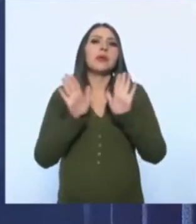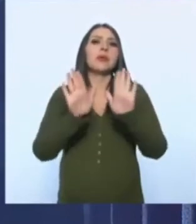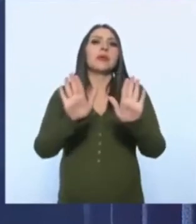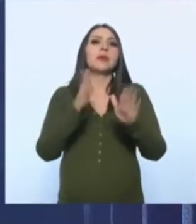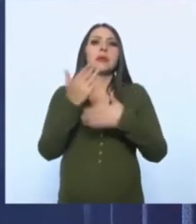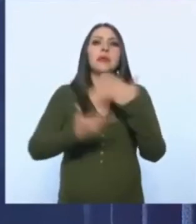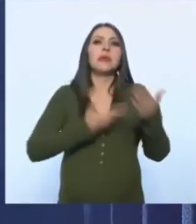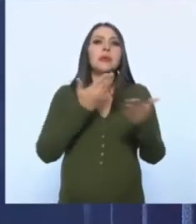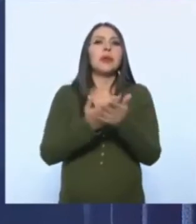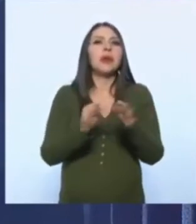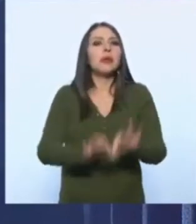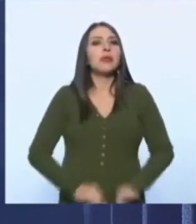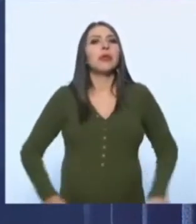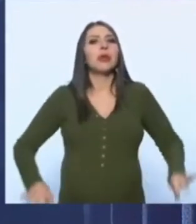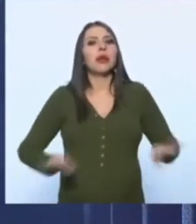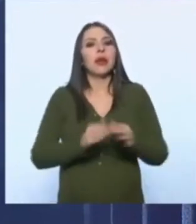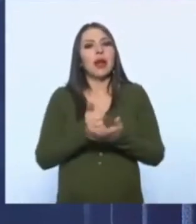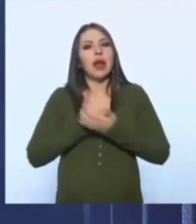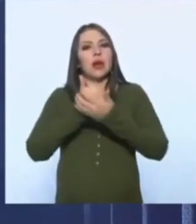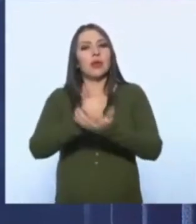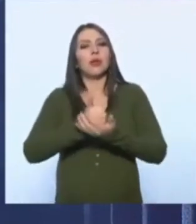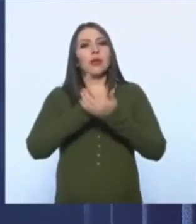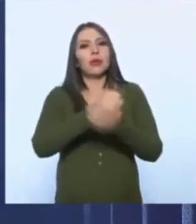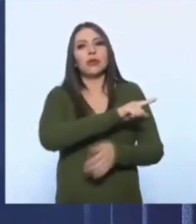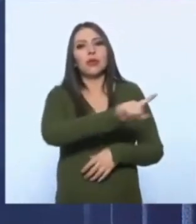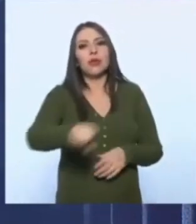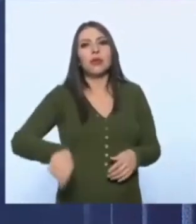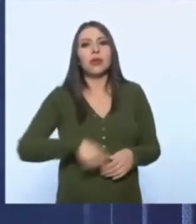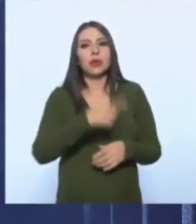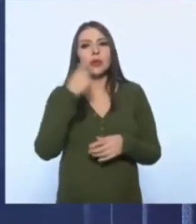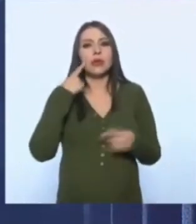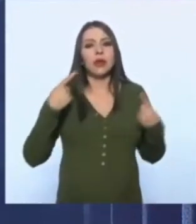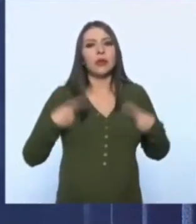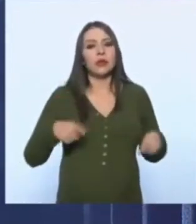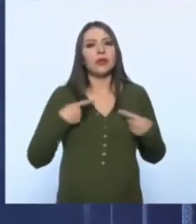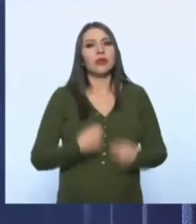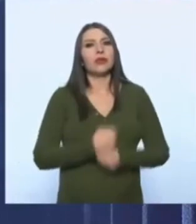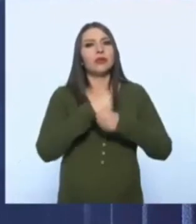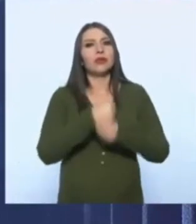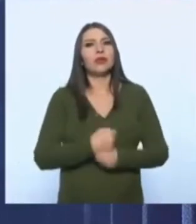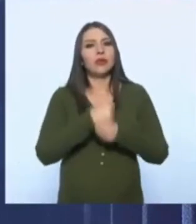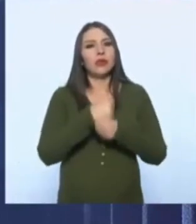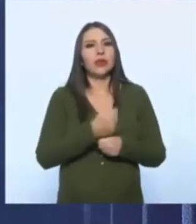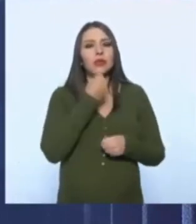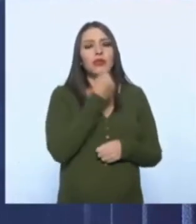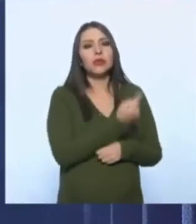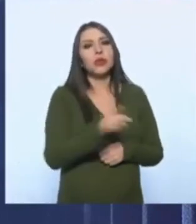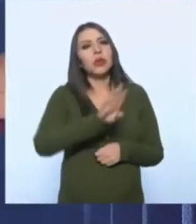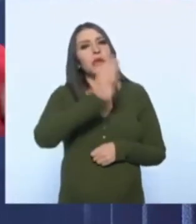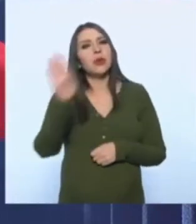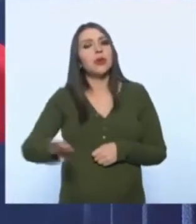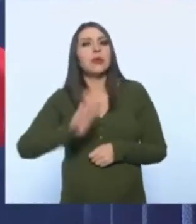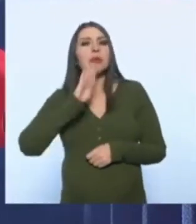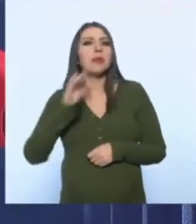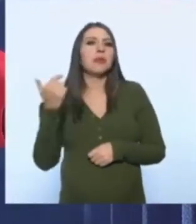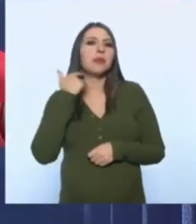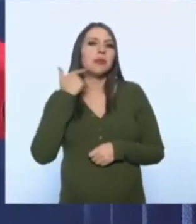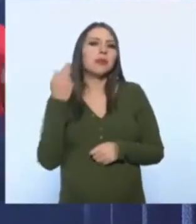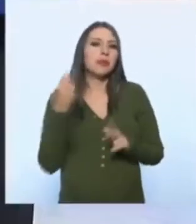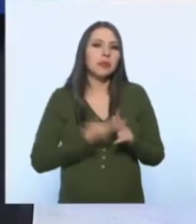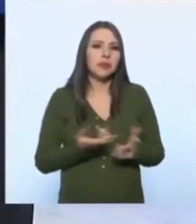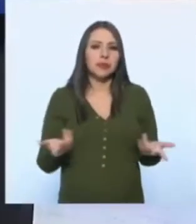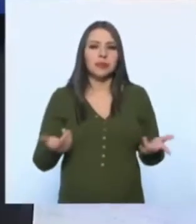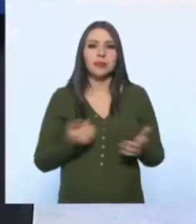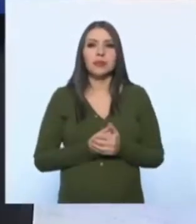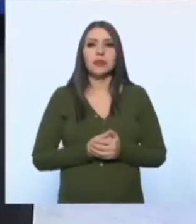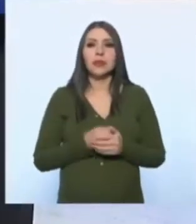iniciativas importantes para ayudar a estos huérfanos de víctimas de feminicidio? La otra iniciativa, rápidamente, de la alerta de género,